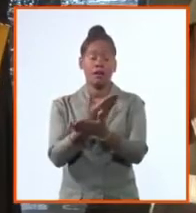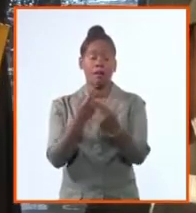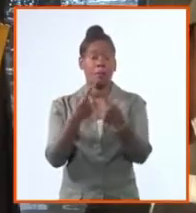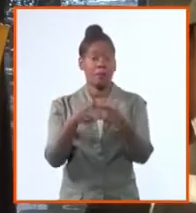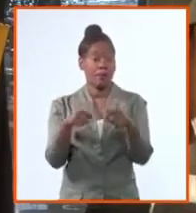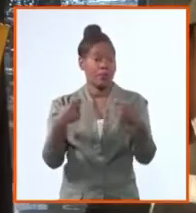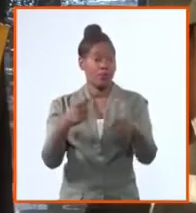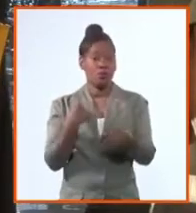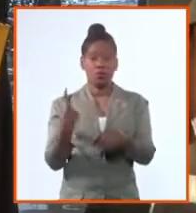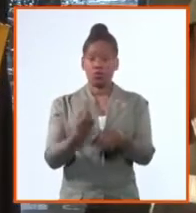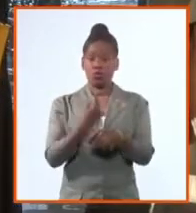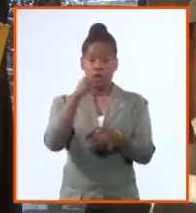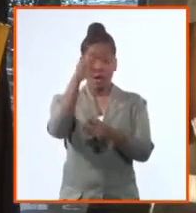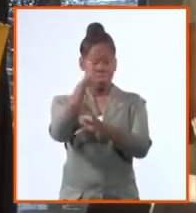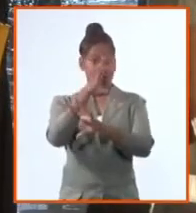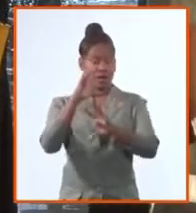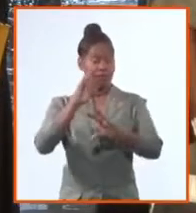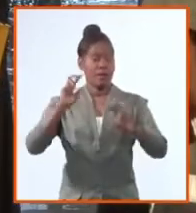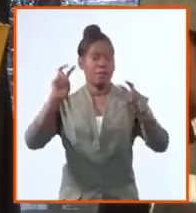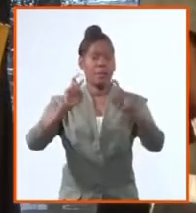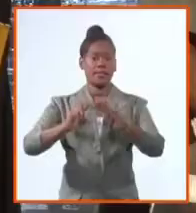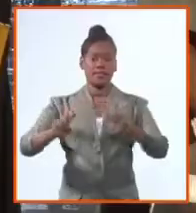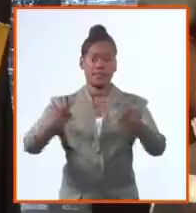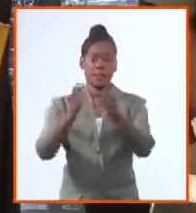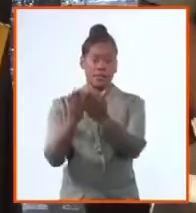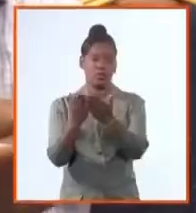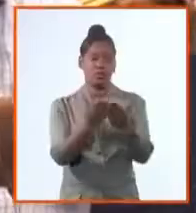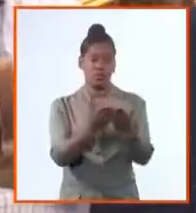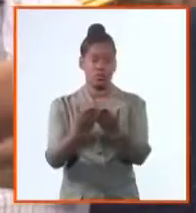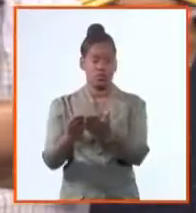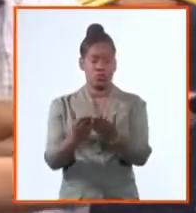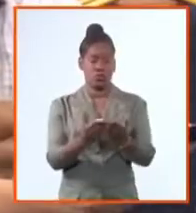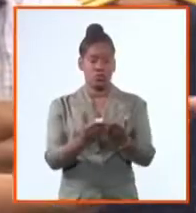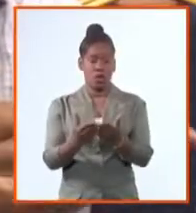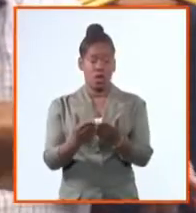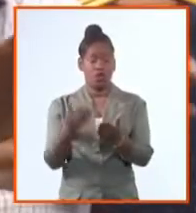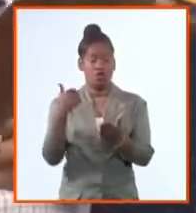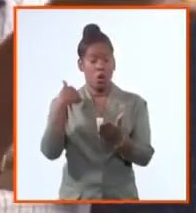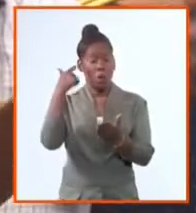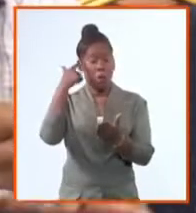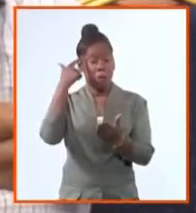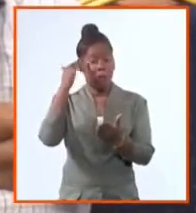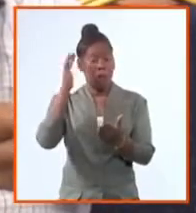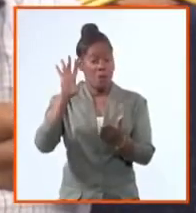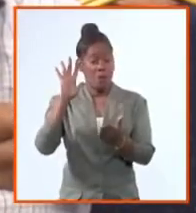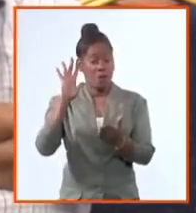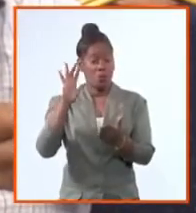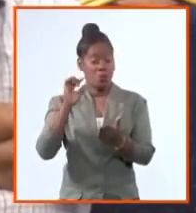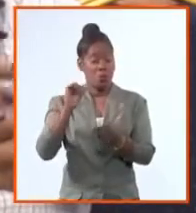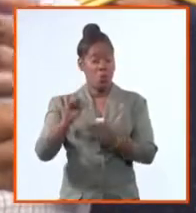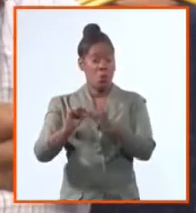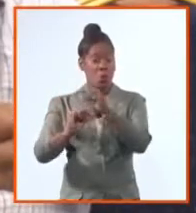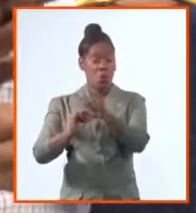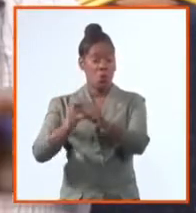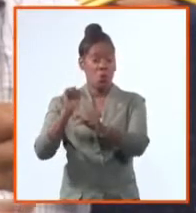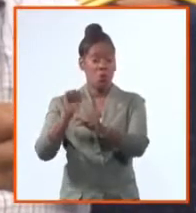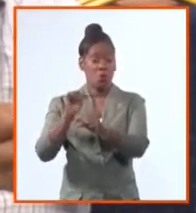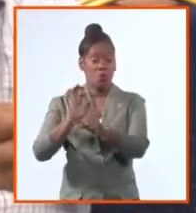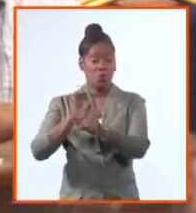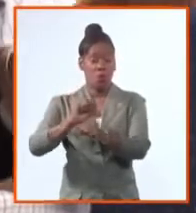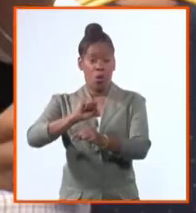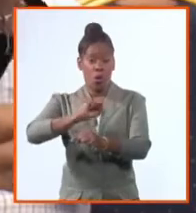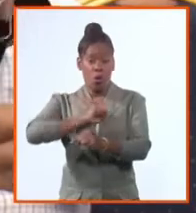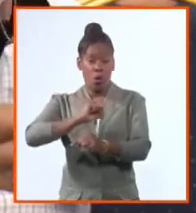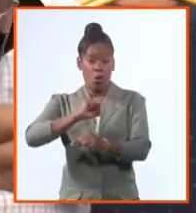que trabajarlo. Y que estoy segura que hoy esas cifras deben estar un poquito más elevadas que lo que fueron quizás antes. Es